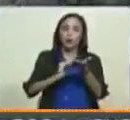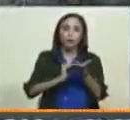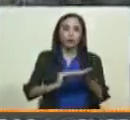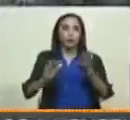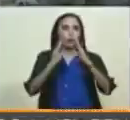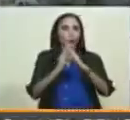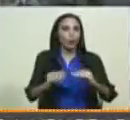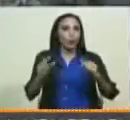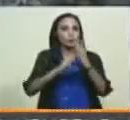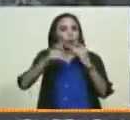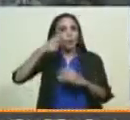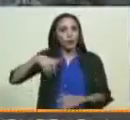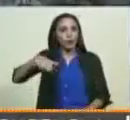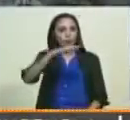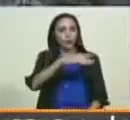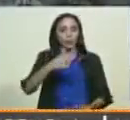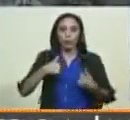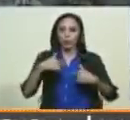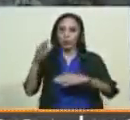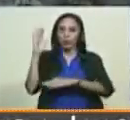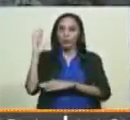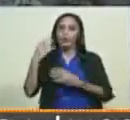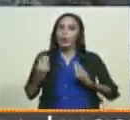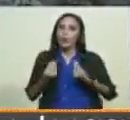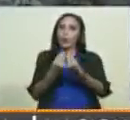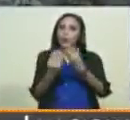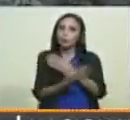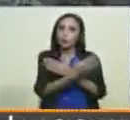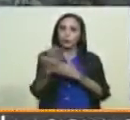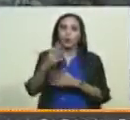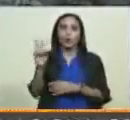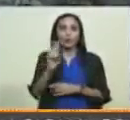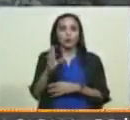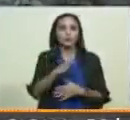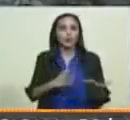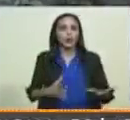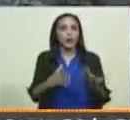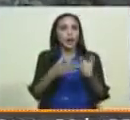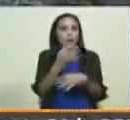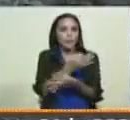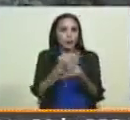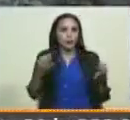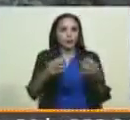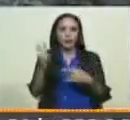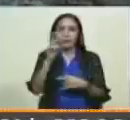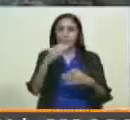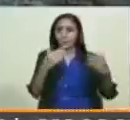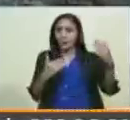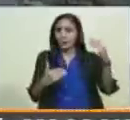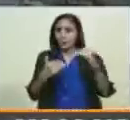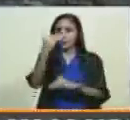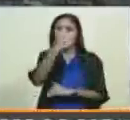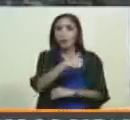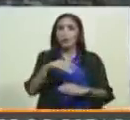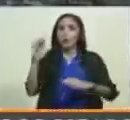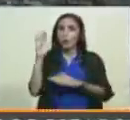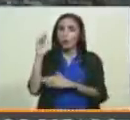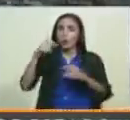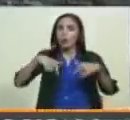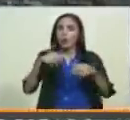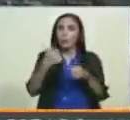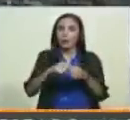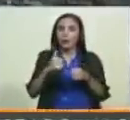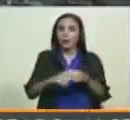para nuestro pueblo. Y llevaré a Venezuela hacia el estado de una Venezuela potencia. Lo juro en